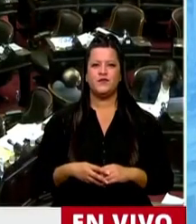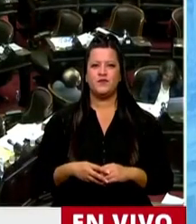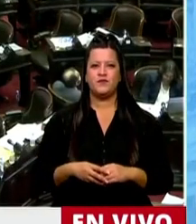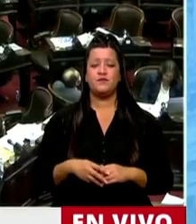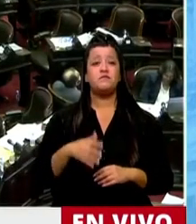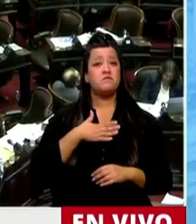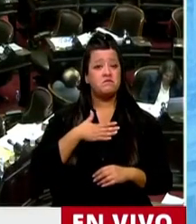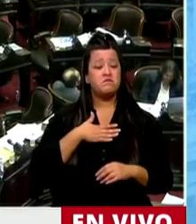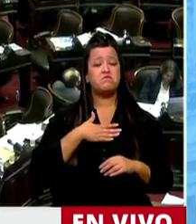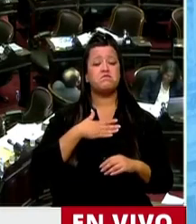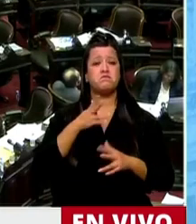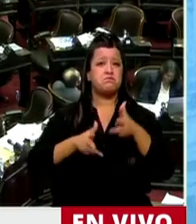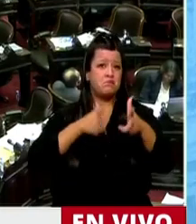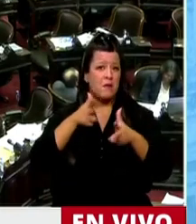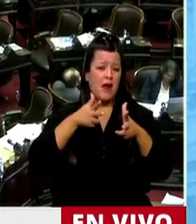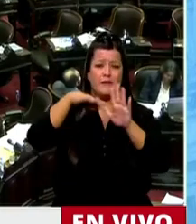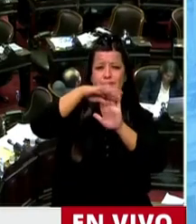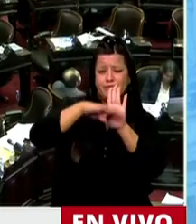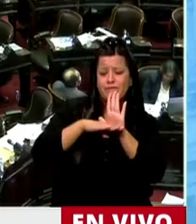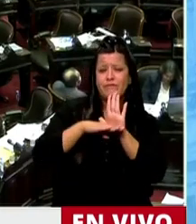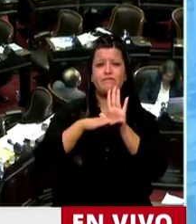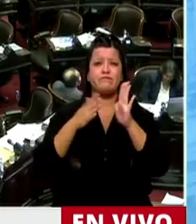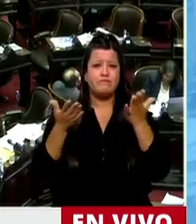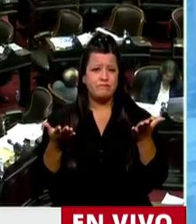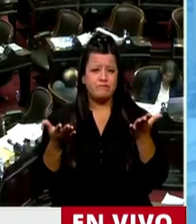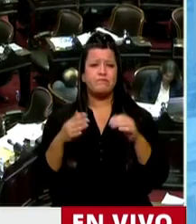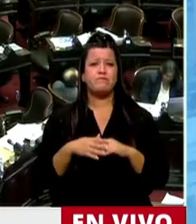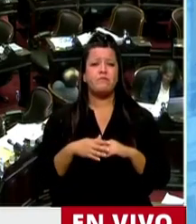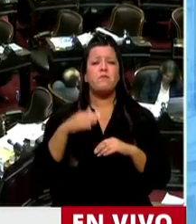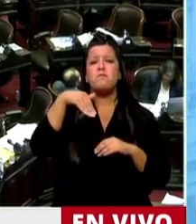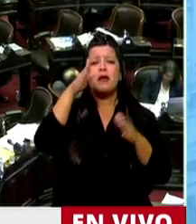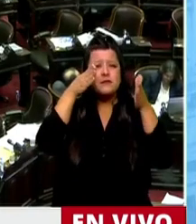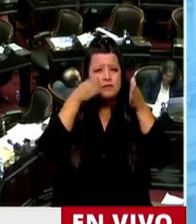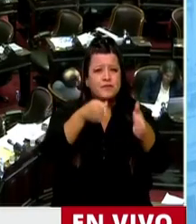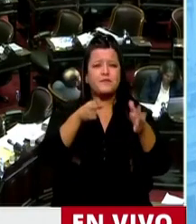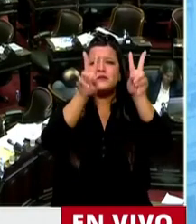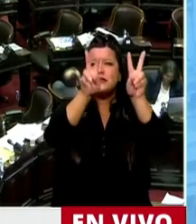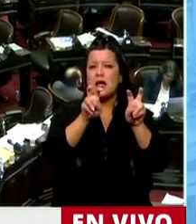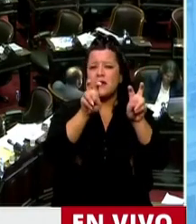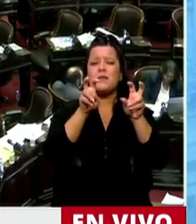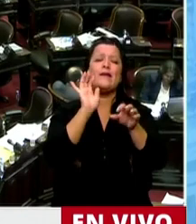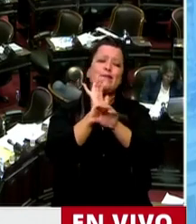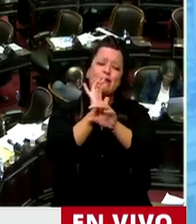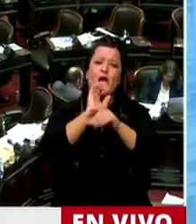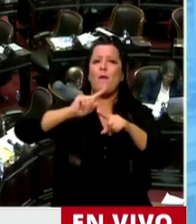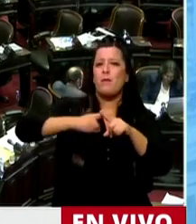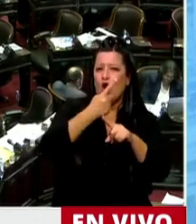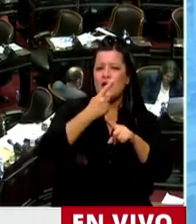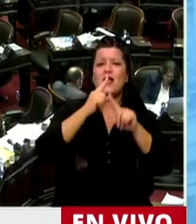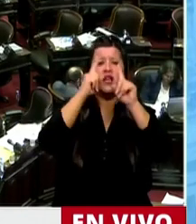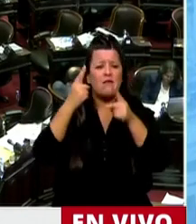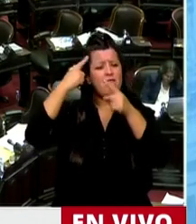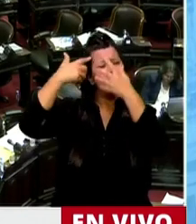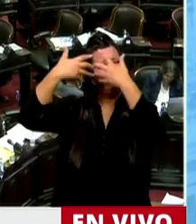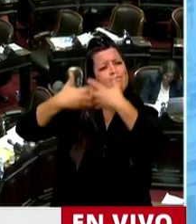Mis consideraciones van a ser más que nada políticas y reflexionar sobre